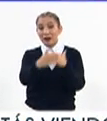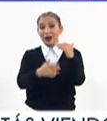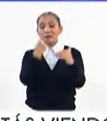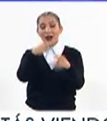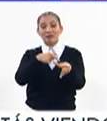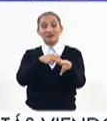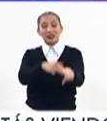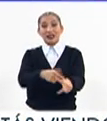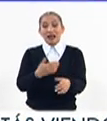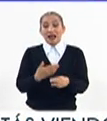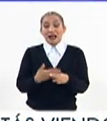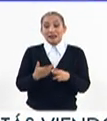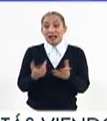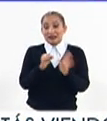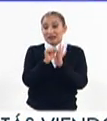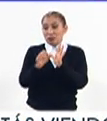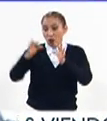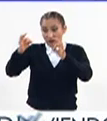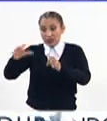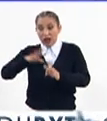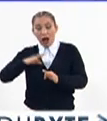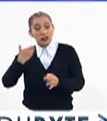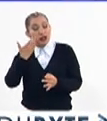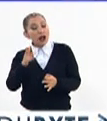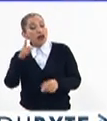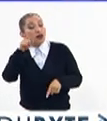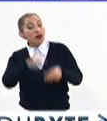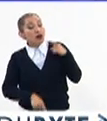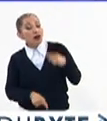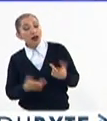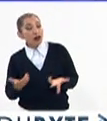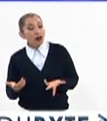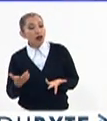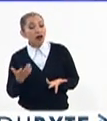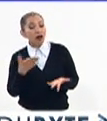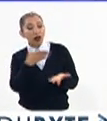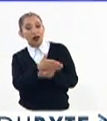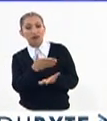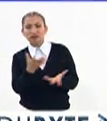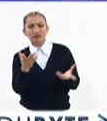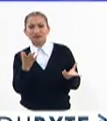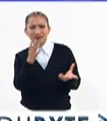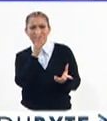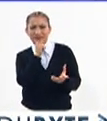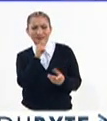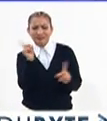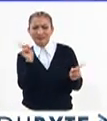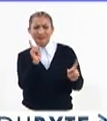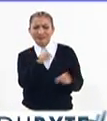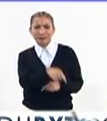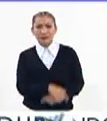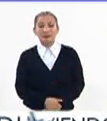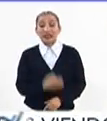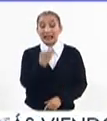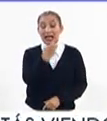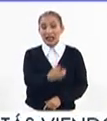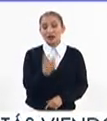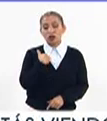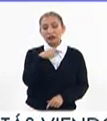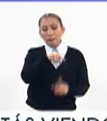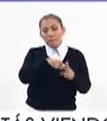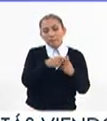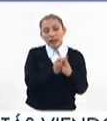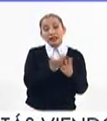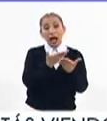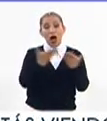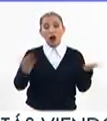para sobrevivir incluso a sistemas oficiales que pretendan zanjarlos o censurarlos. Estos fueron los